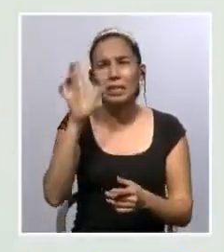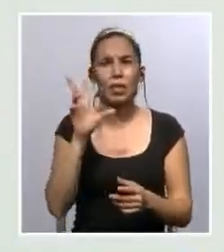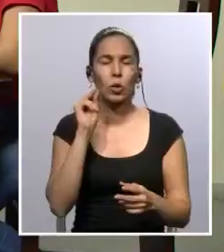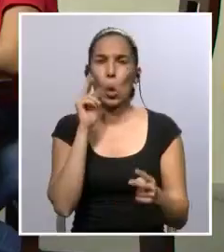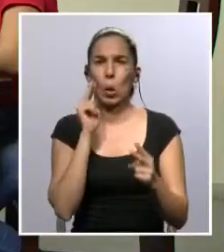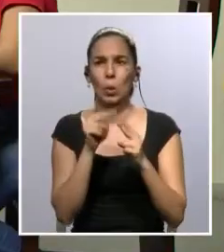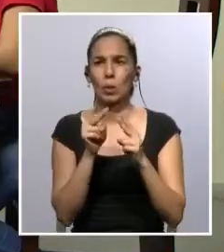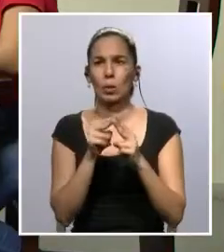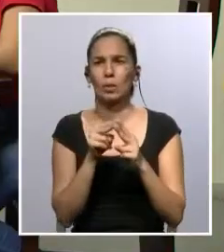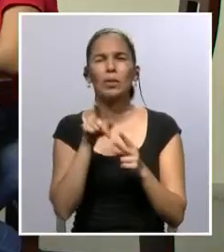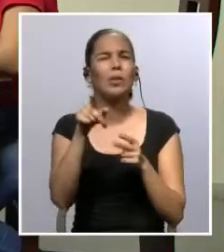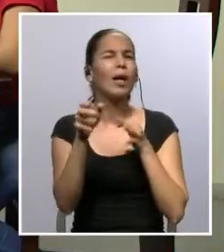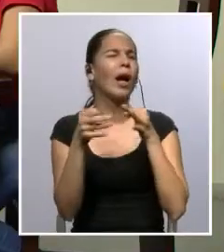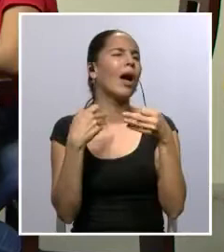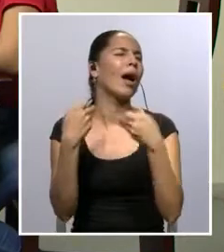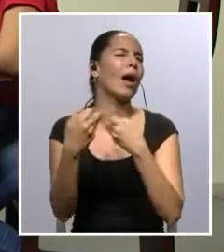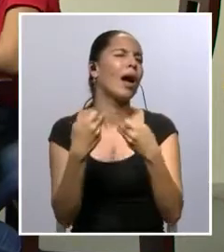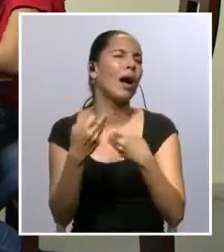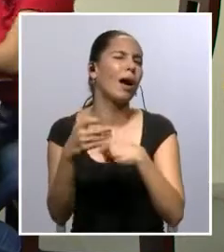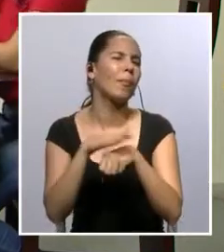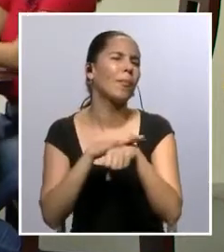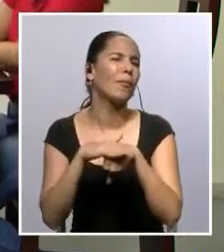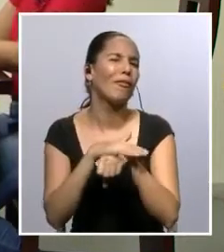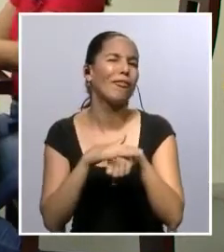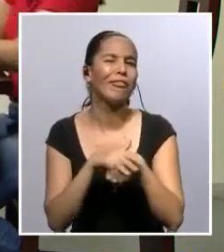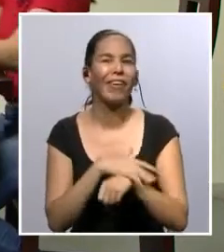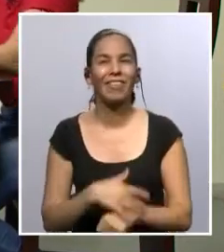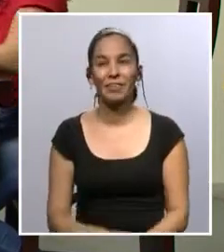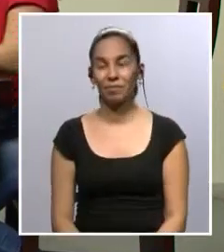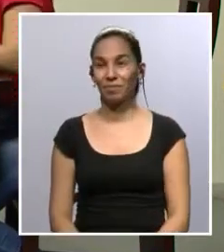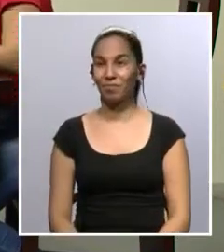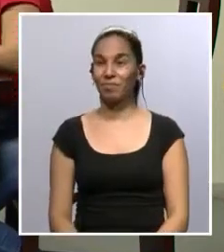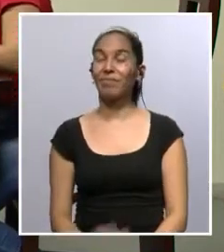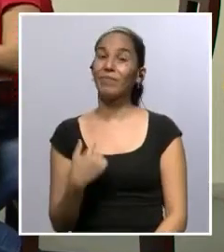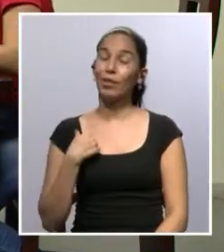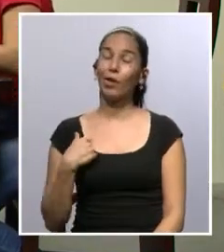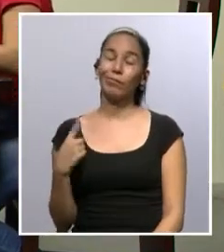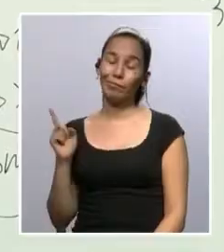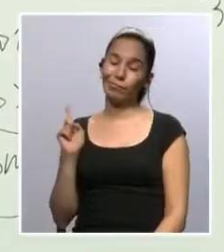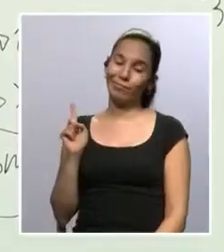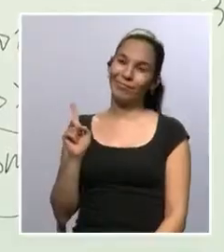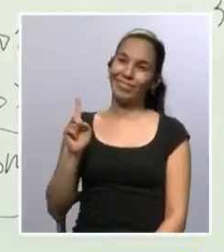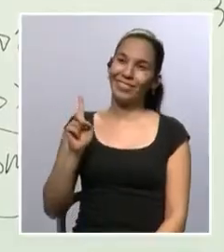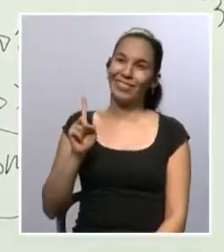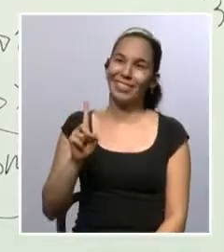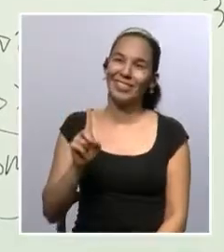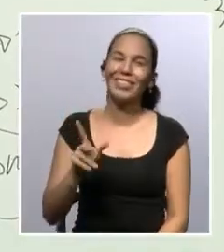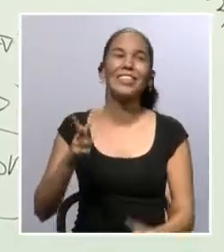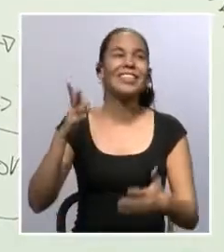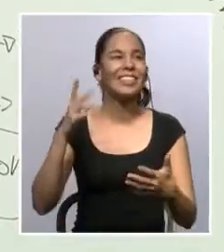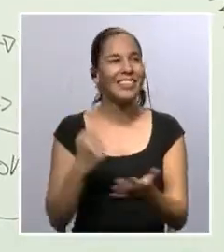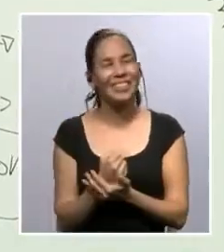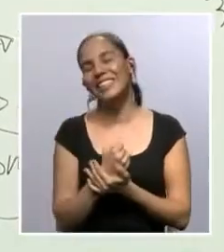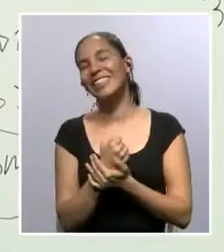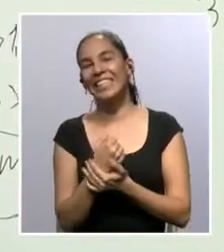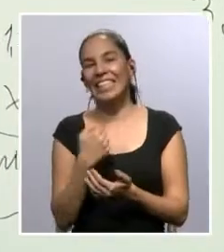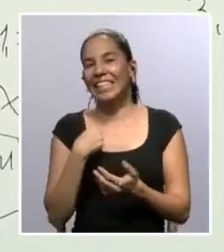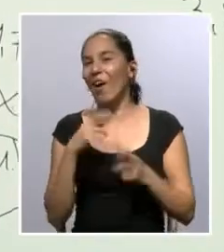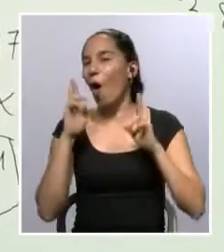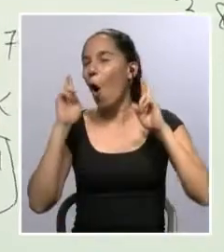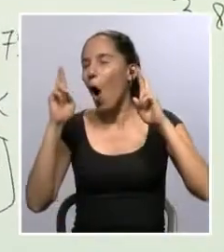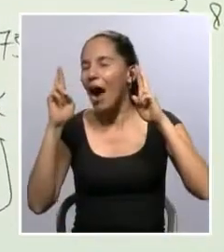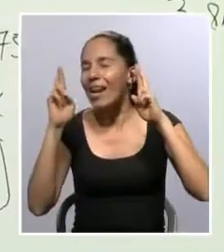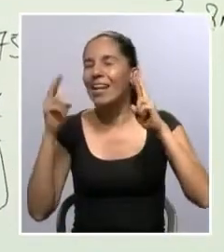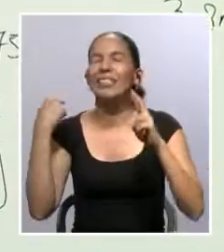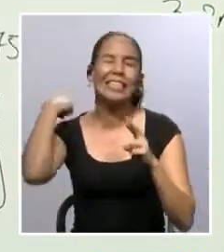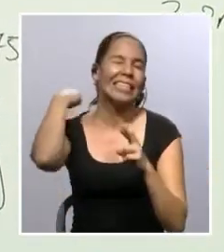todo. Explíquenos un poquito esa ecuación. Cuando yo venía para acá, yo dije, uy, que me preguntaran de la ecuación de atrás.